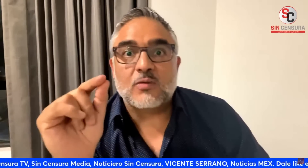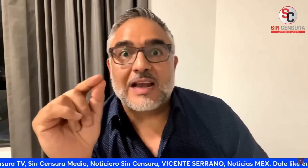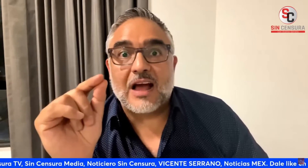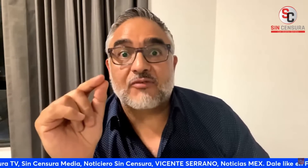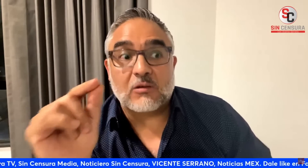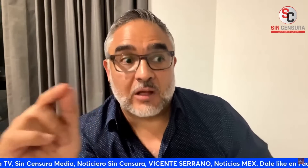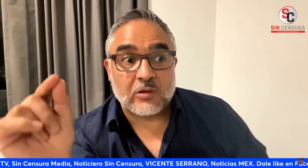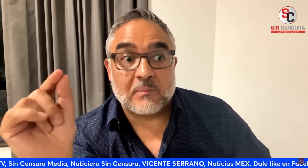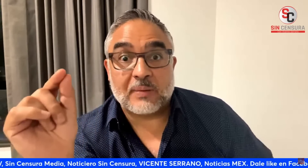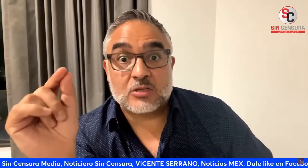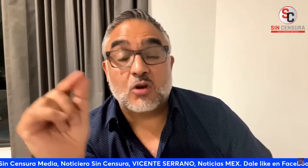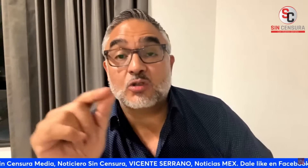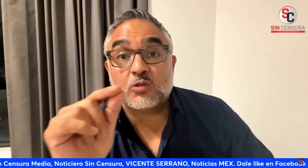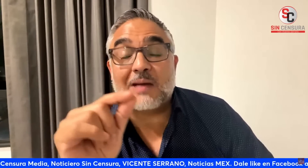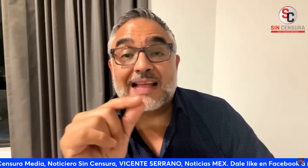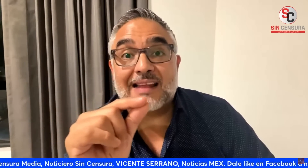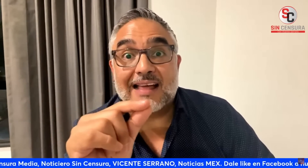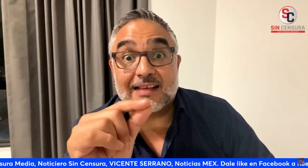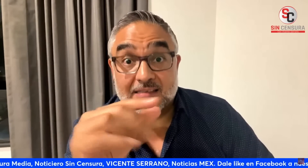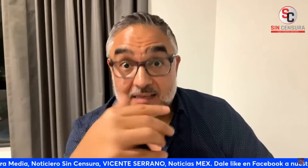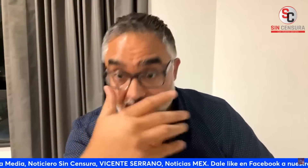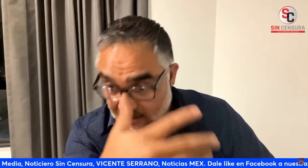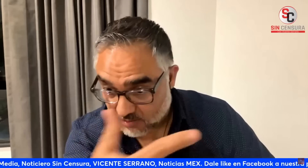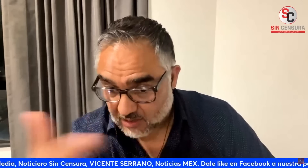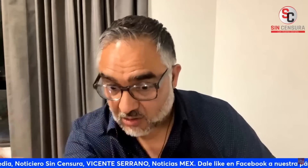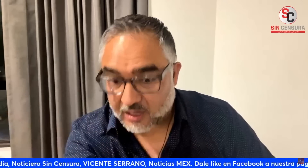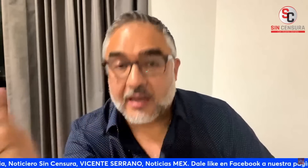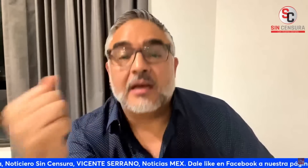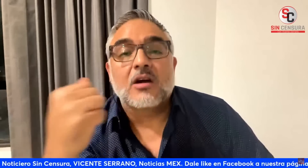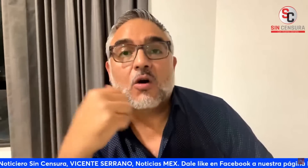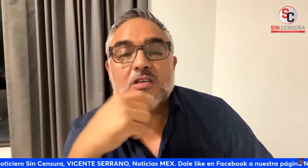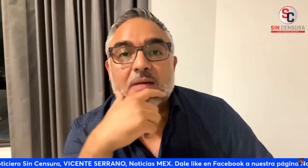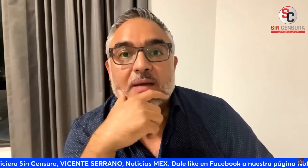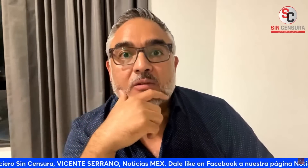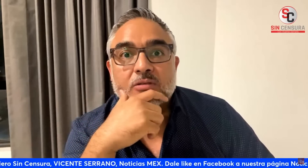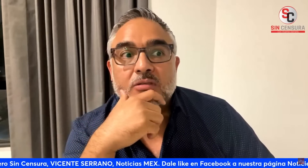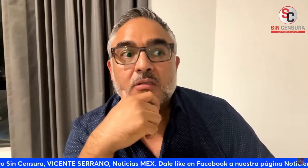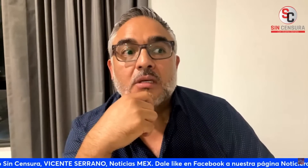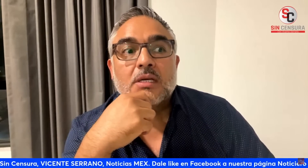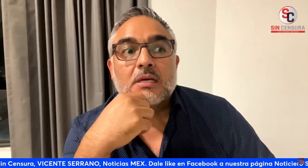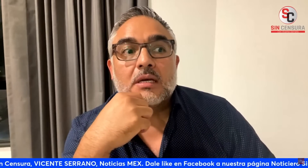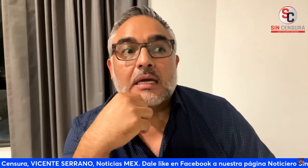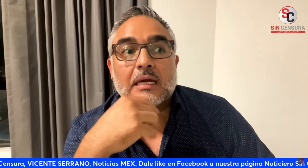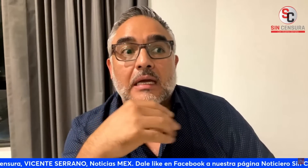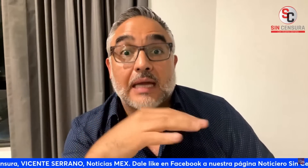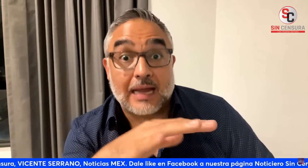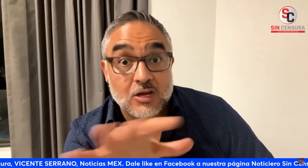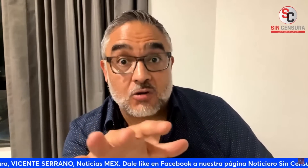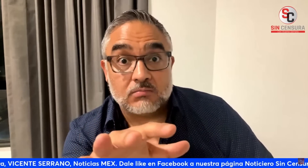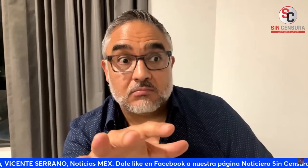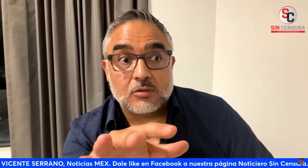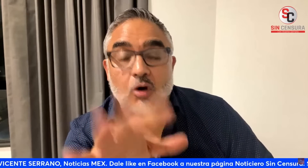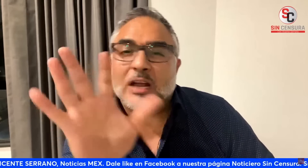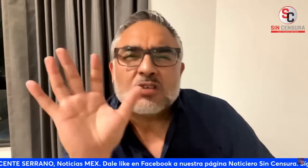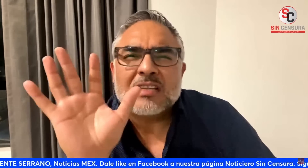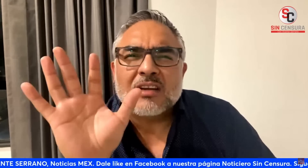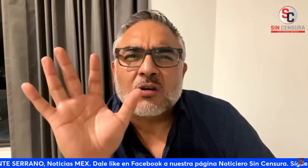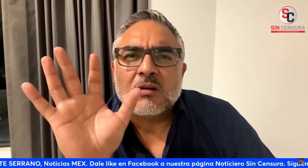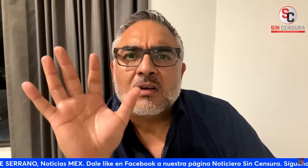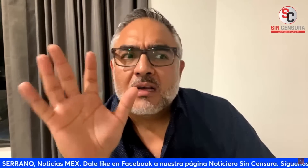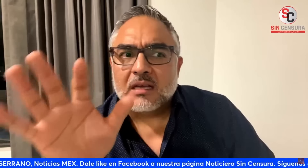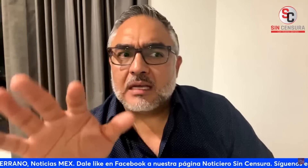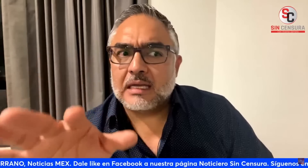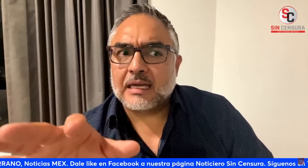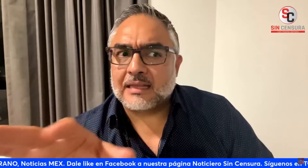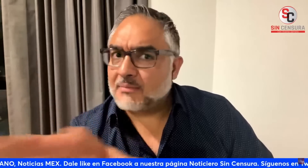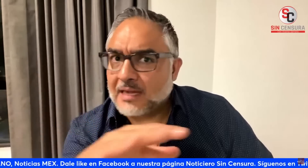Luna estuvo en la AFI, cuando empezó con sus malandradas, de acuerdo a lo que hoy sabemos, y que cayó, o que no se